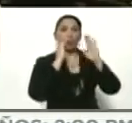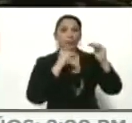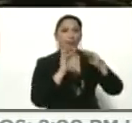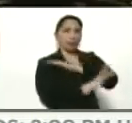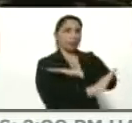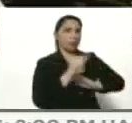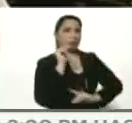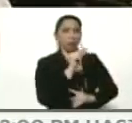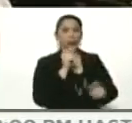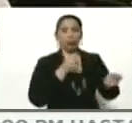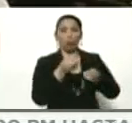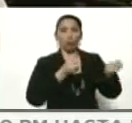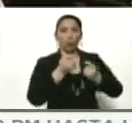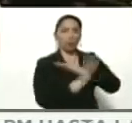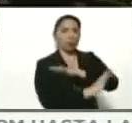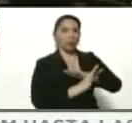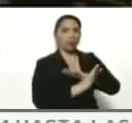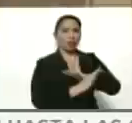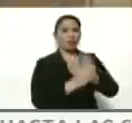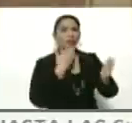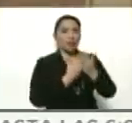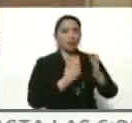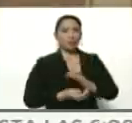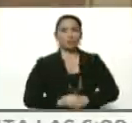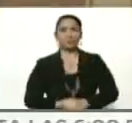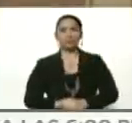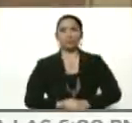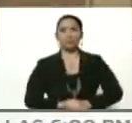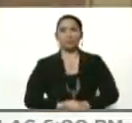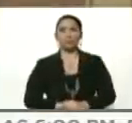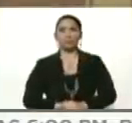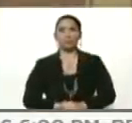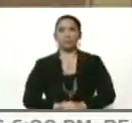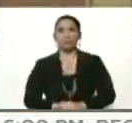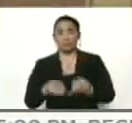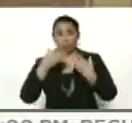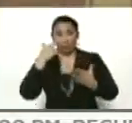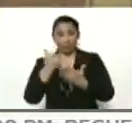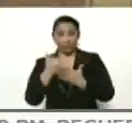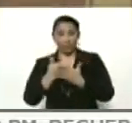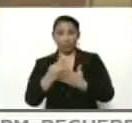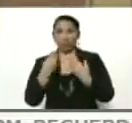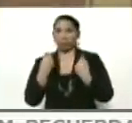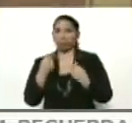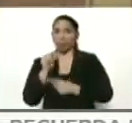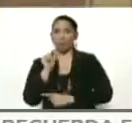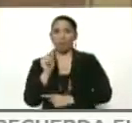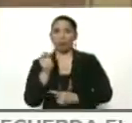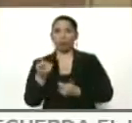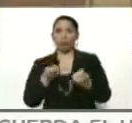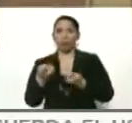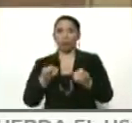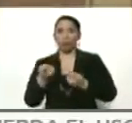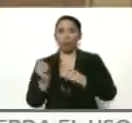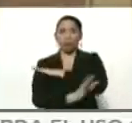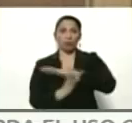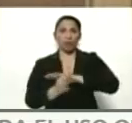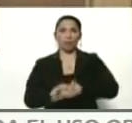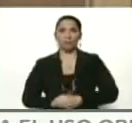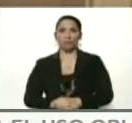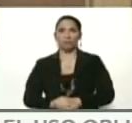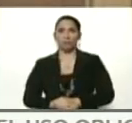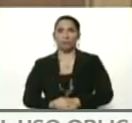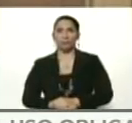PASIS. Eso es por el momento, señora vicepresidenta. Gracias, ministro. Bueno, fíjense, por los puestos de atención social integral,